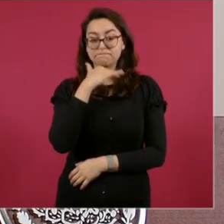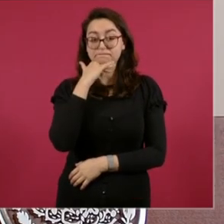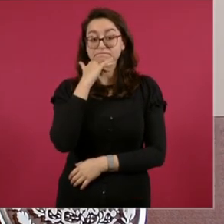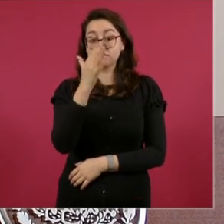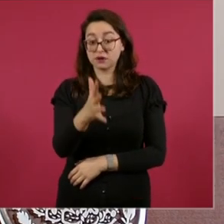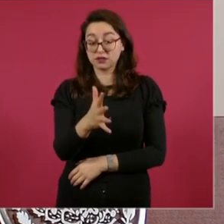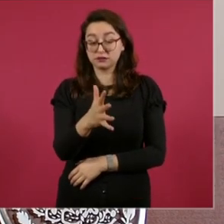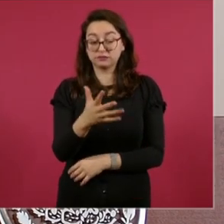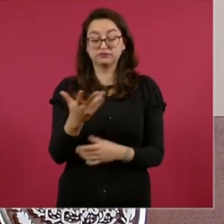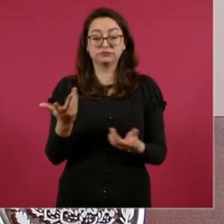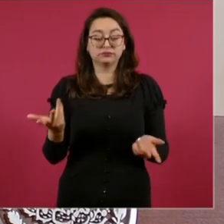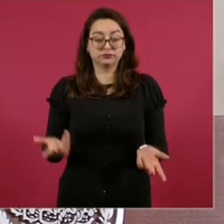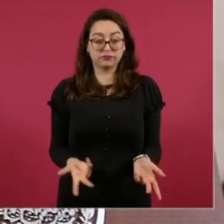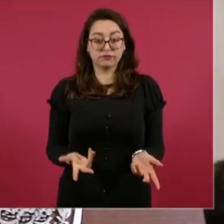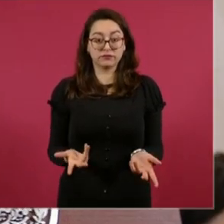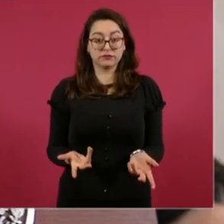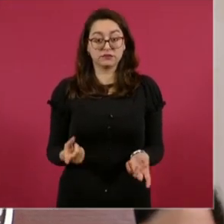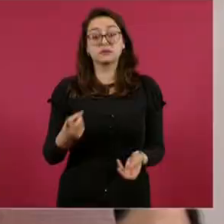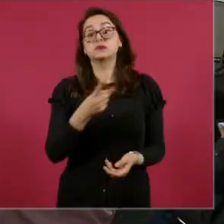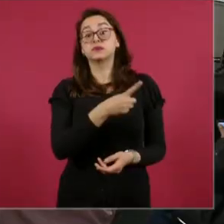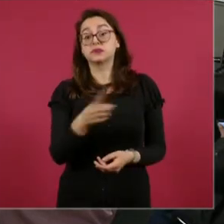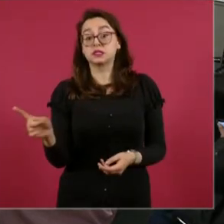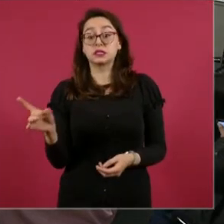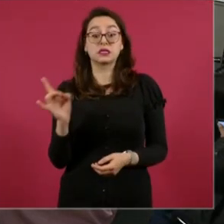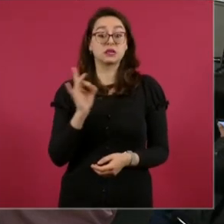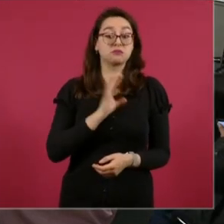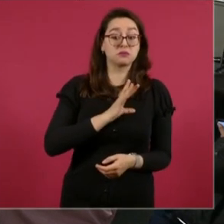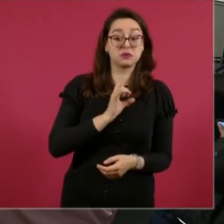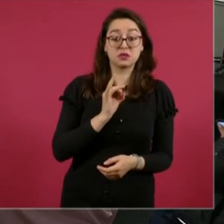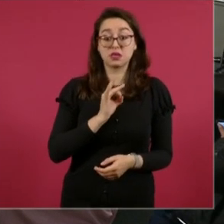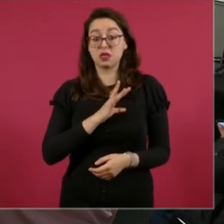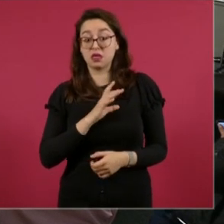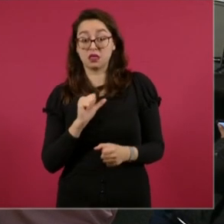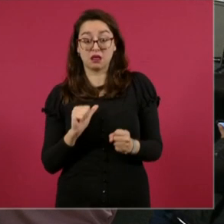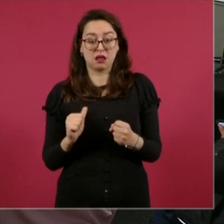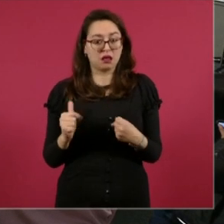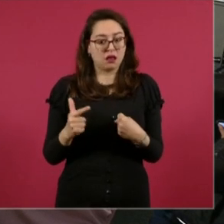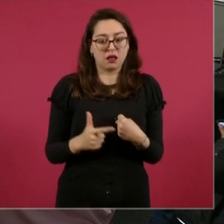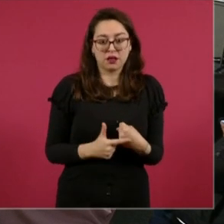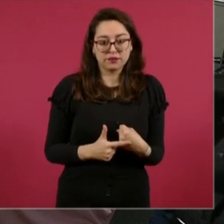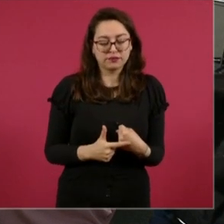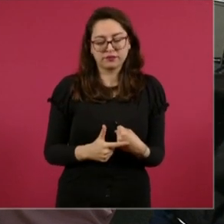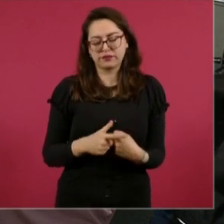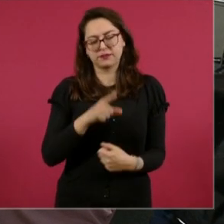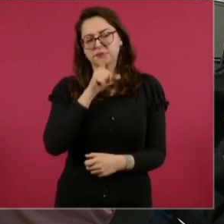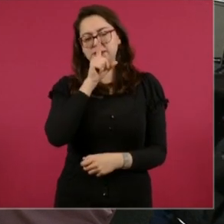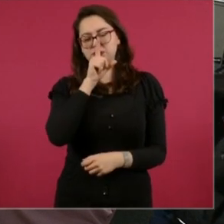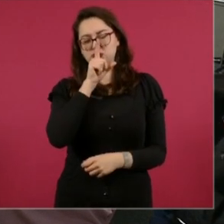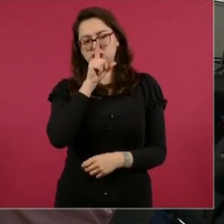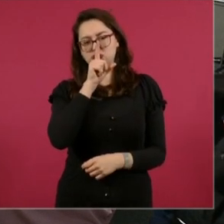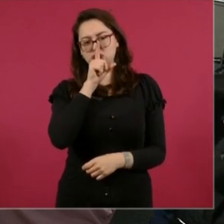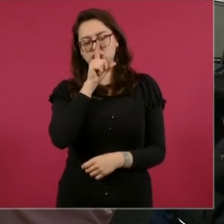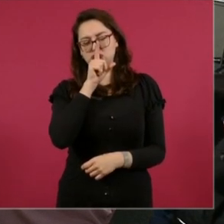Y que no tengan temor, porque nosotros no